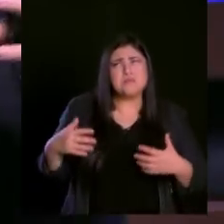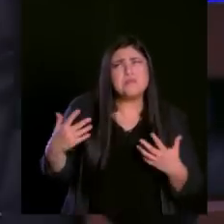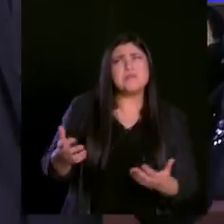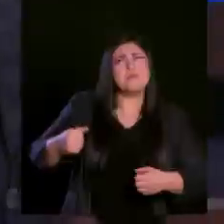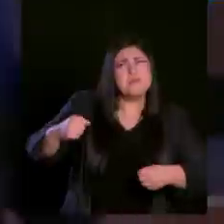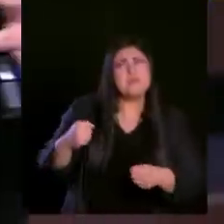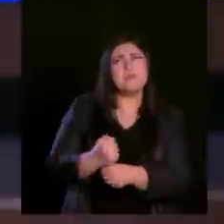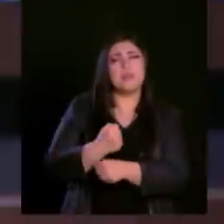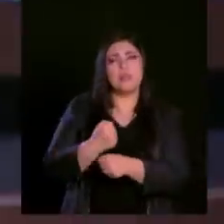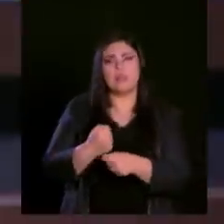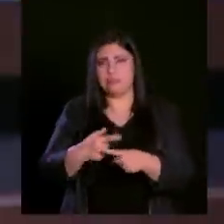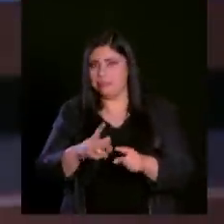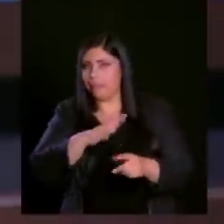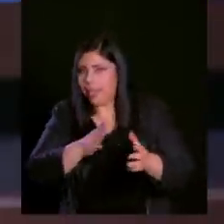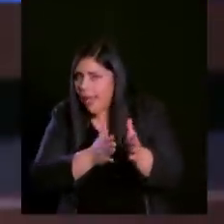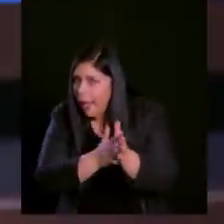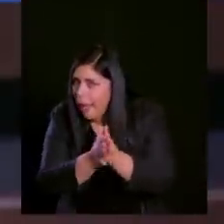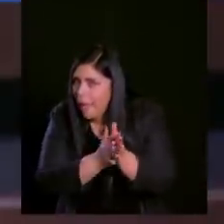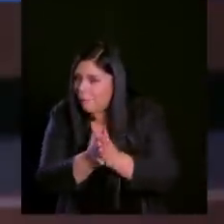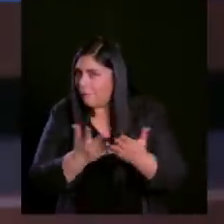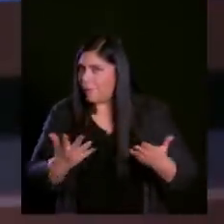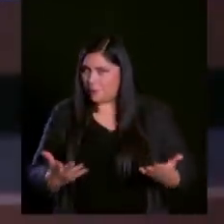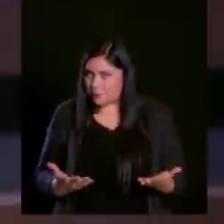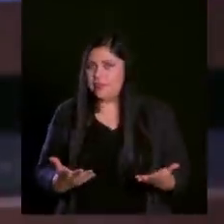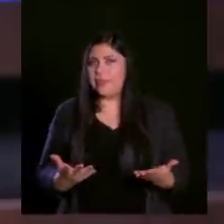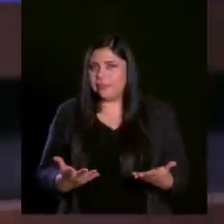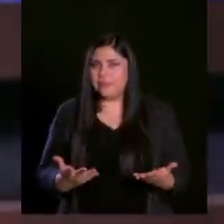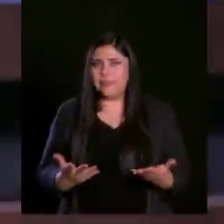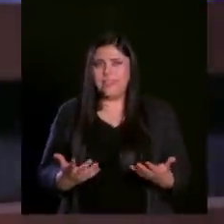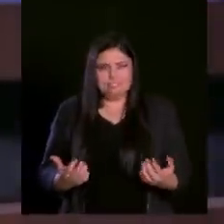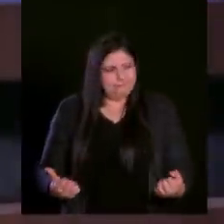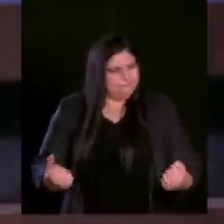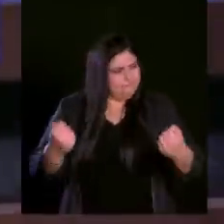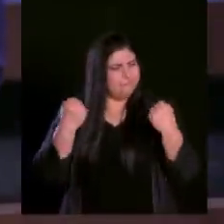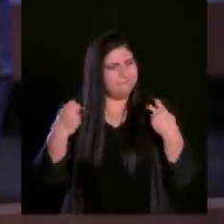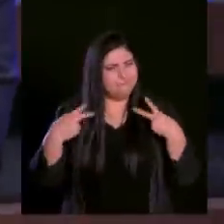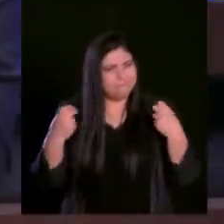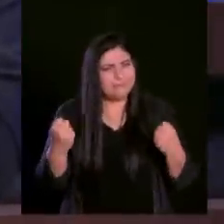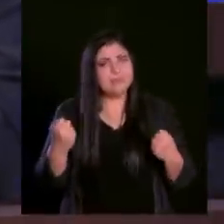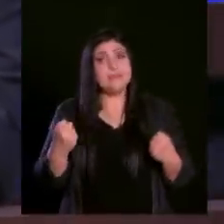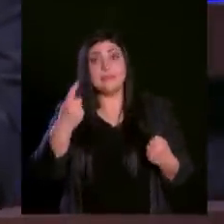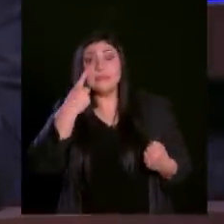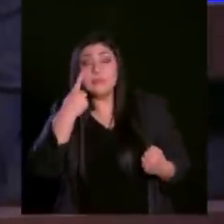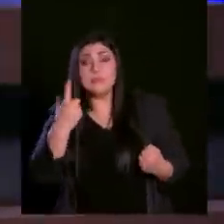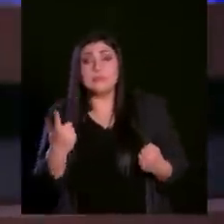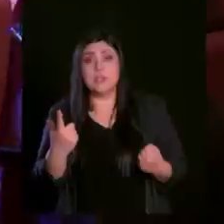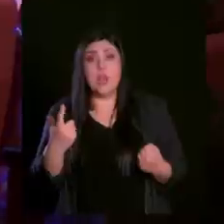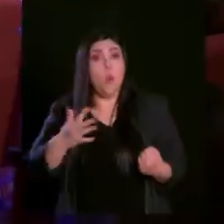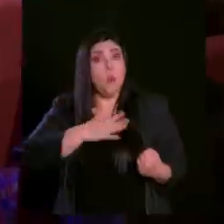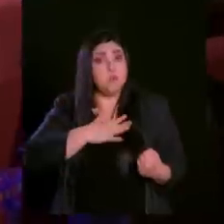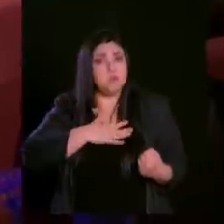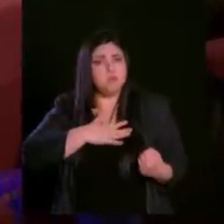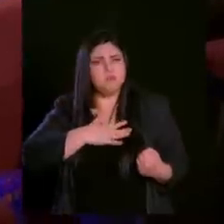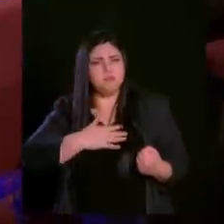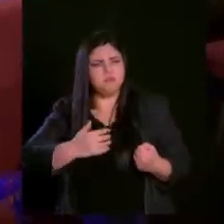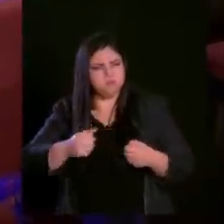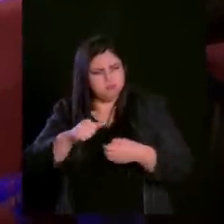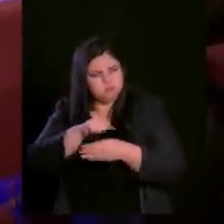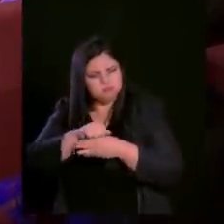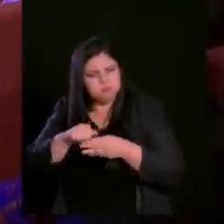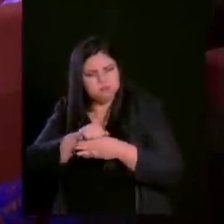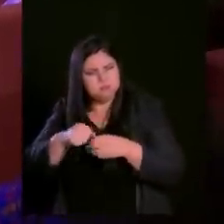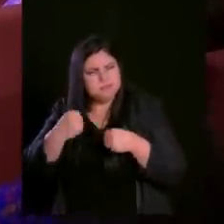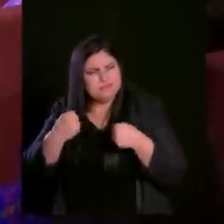poder florecer y no siempre es así para dar fruto No necesariamente se